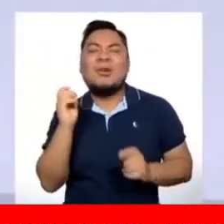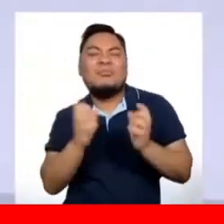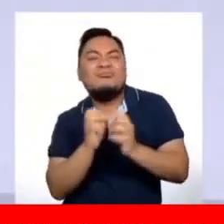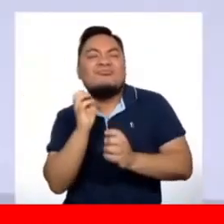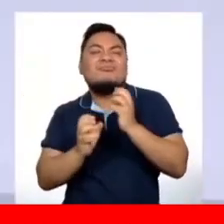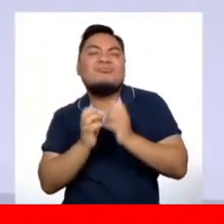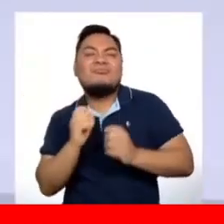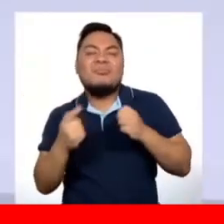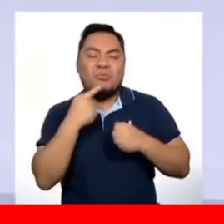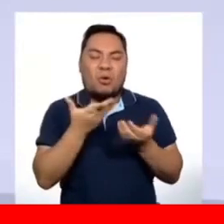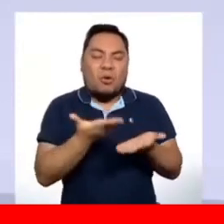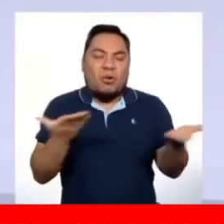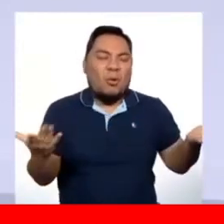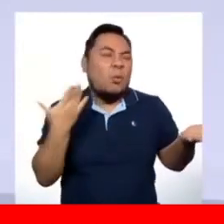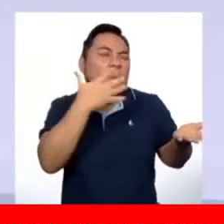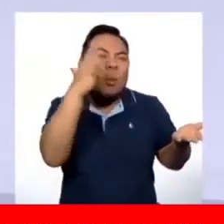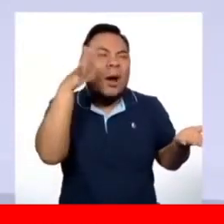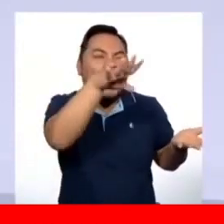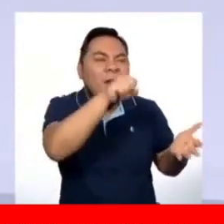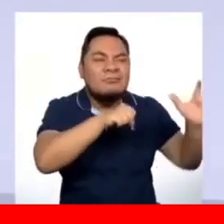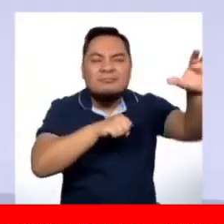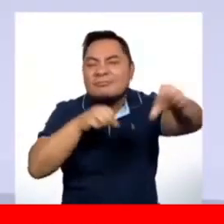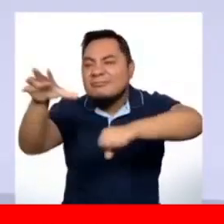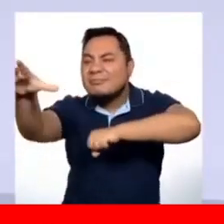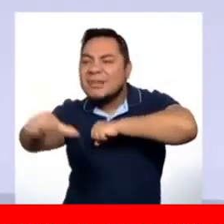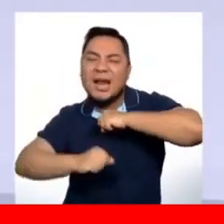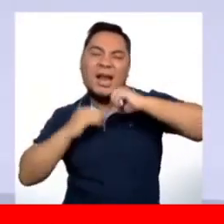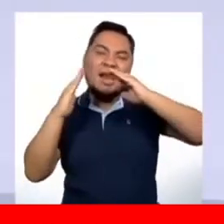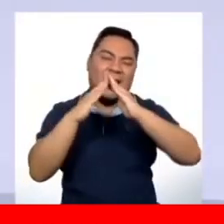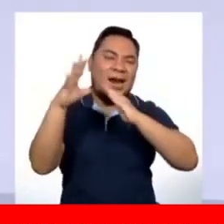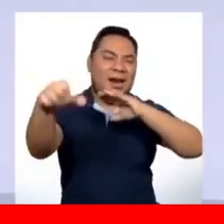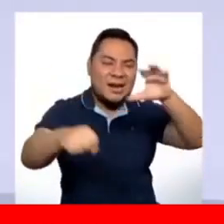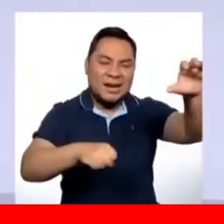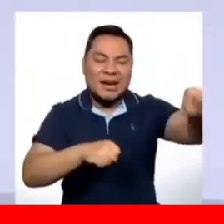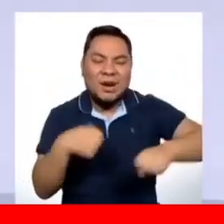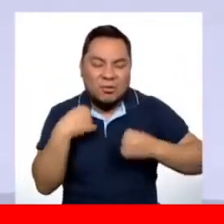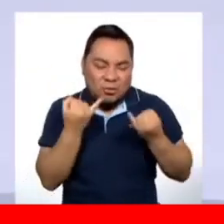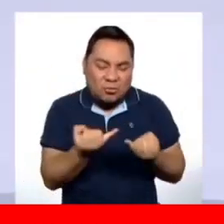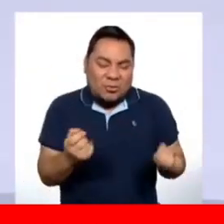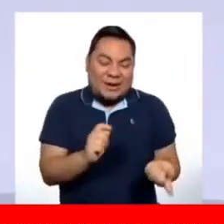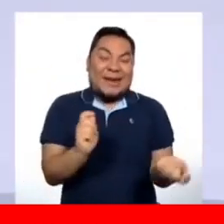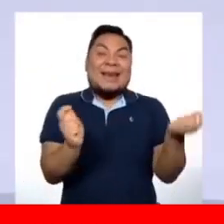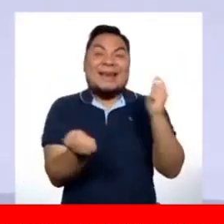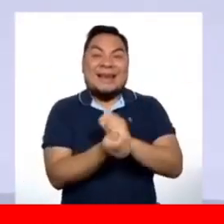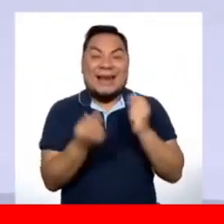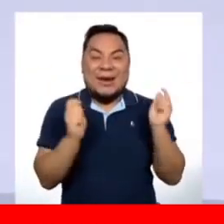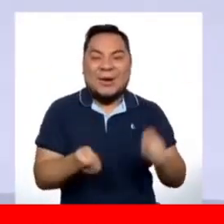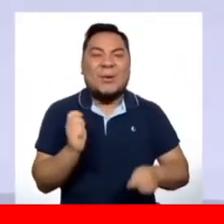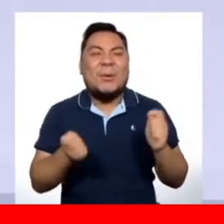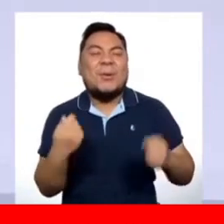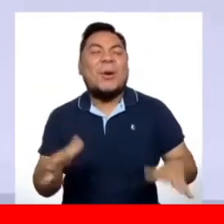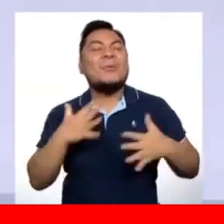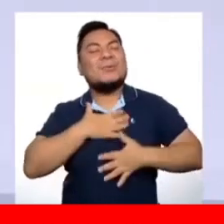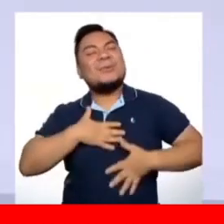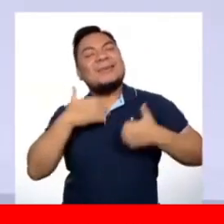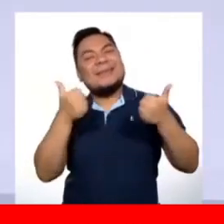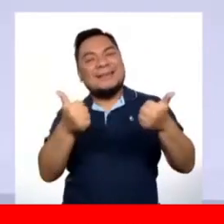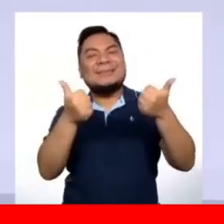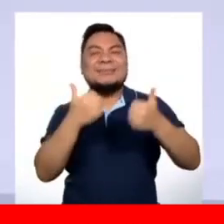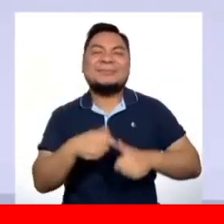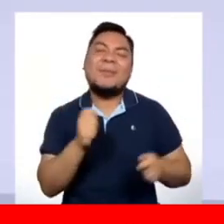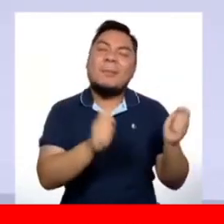Con puros materiales que tenía yo en casa. También que instrumentos, nunca se pasa.